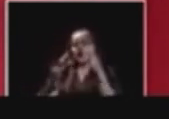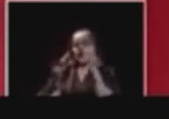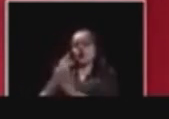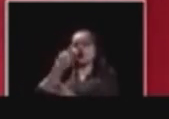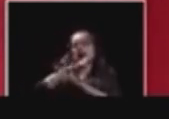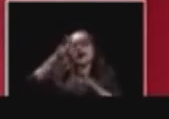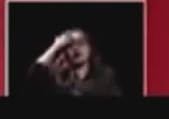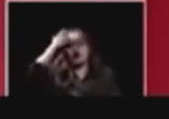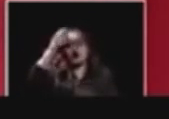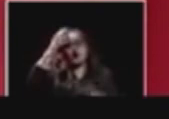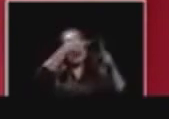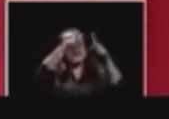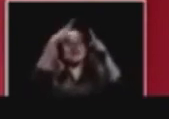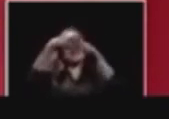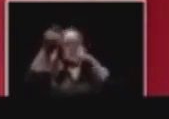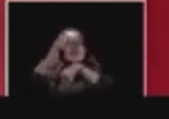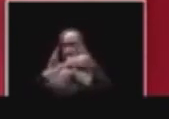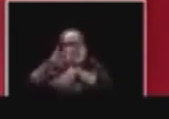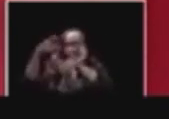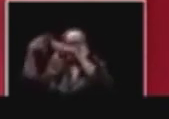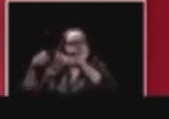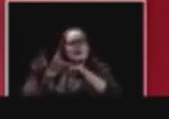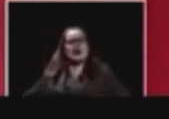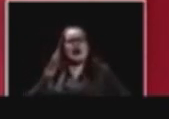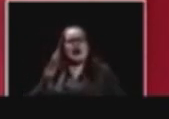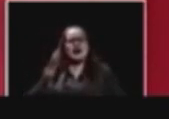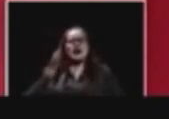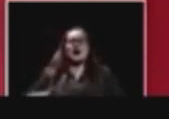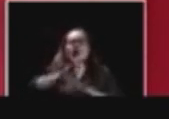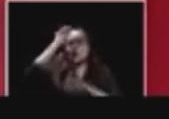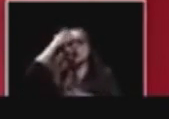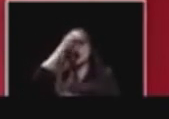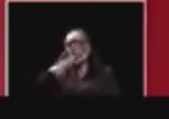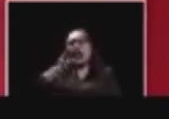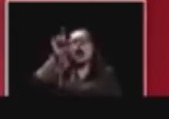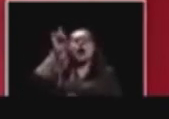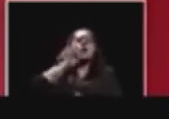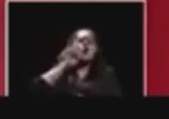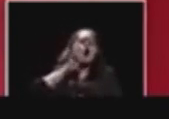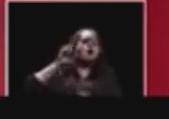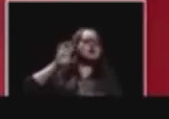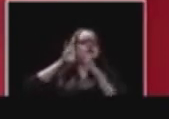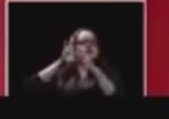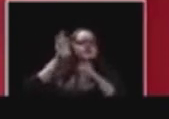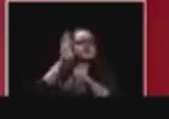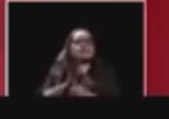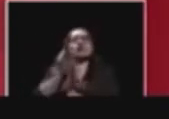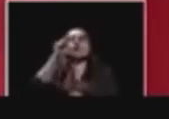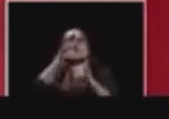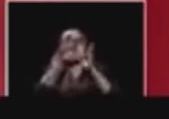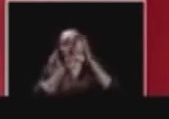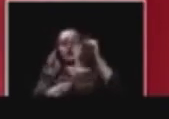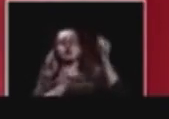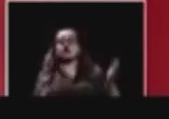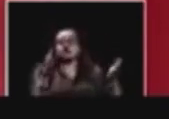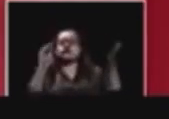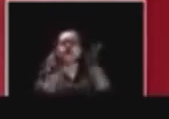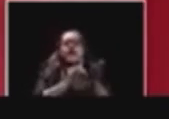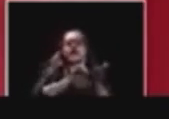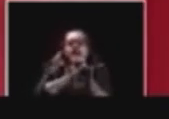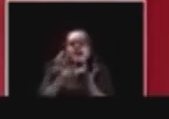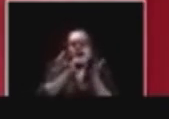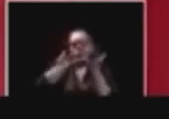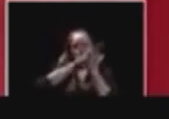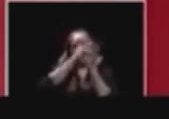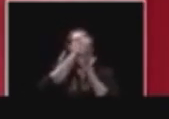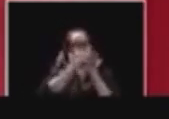reconocimiento de familias diversas y tiene una constitución de avanzada que resalta los derechos y la dignidad